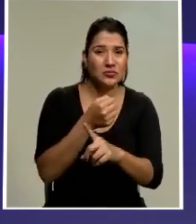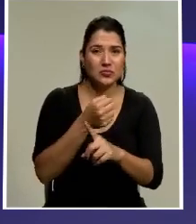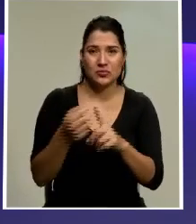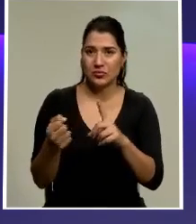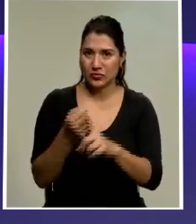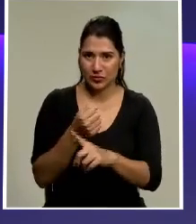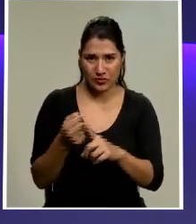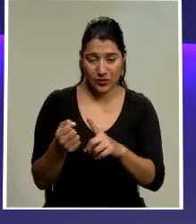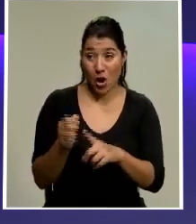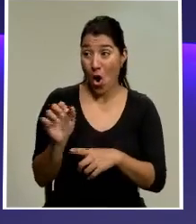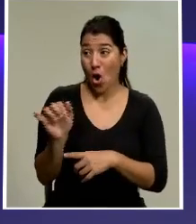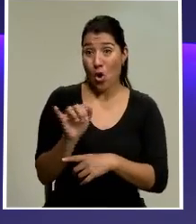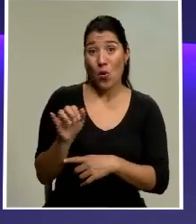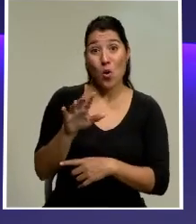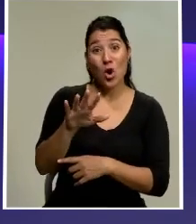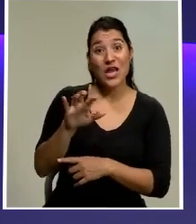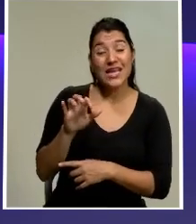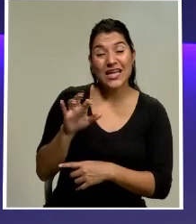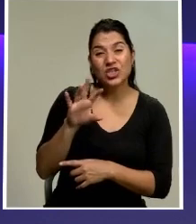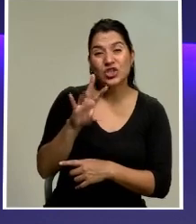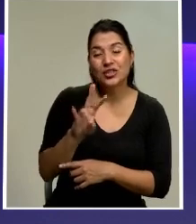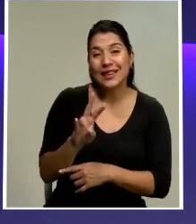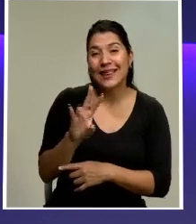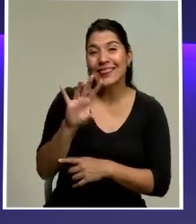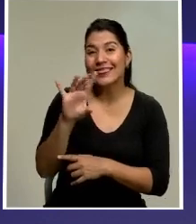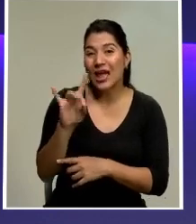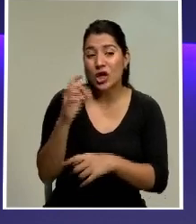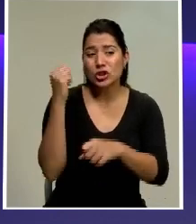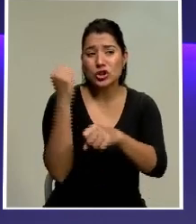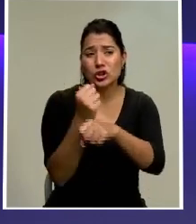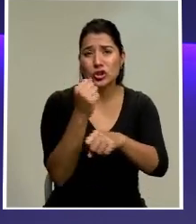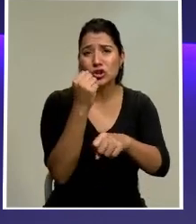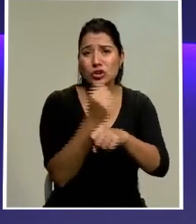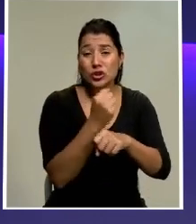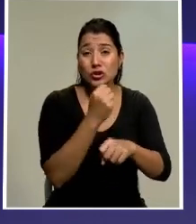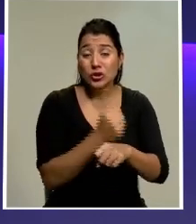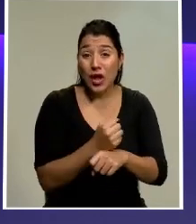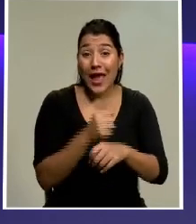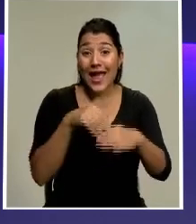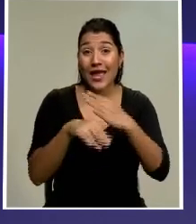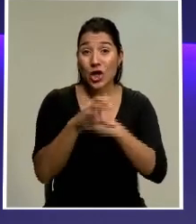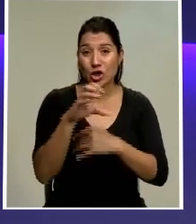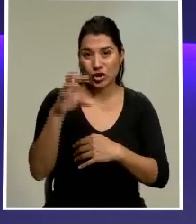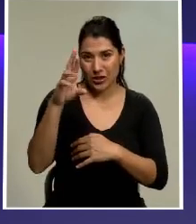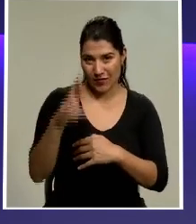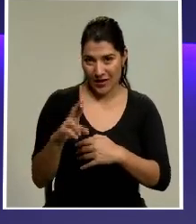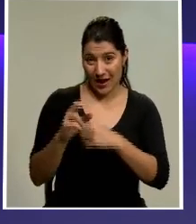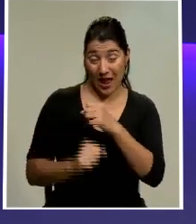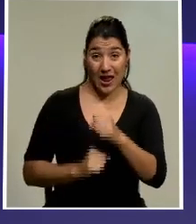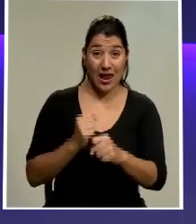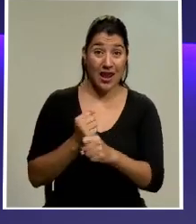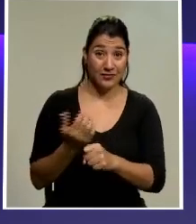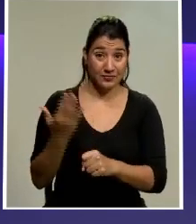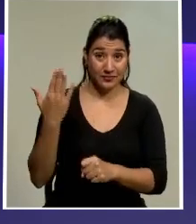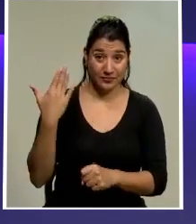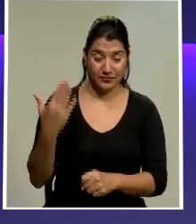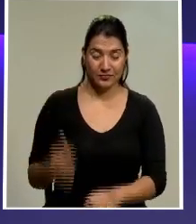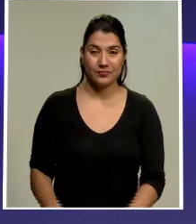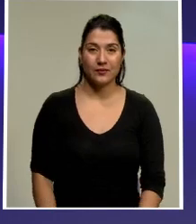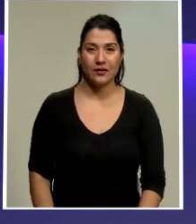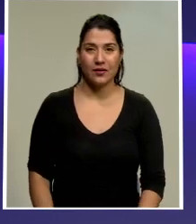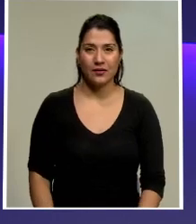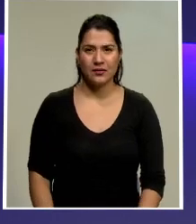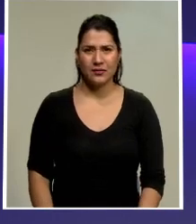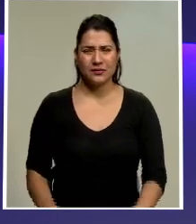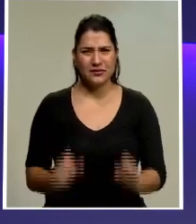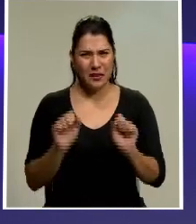de los 568 homicidios que se cometieron en Costa Rica en el año de la pandemia. ¿Es